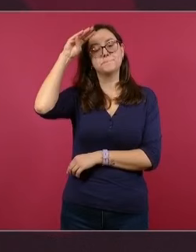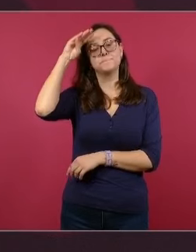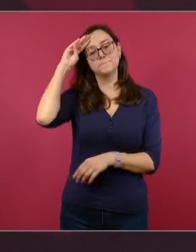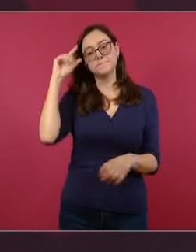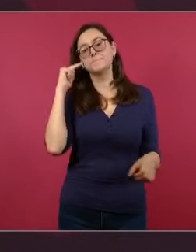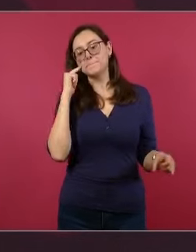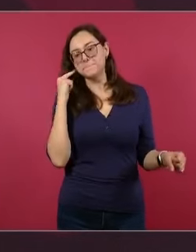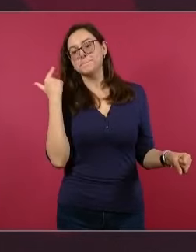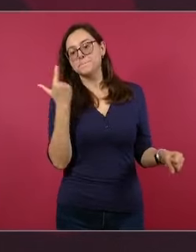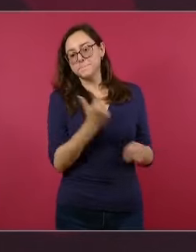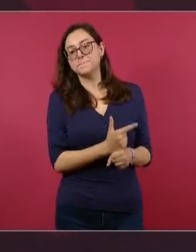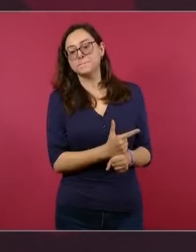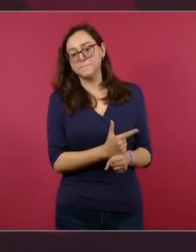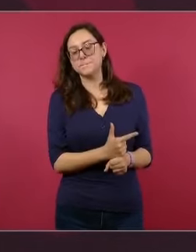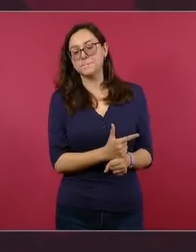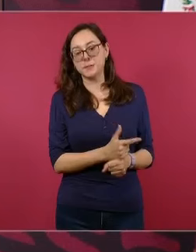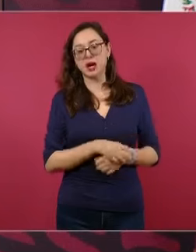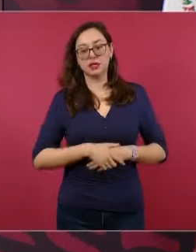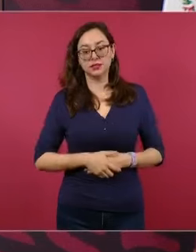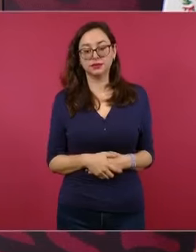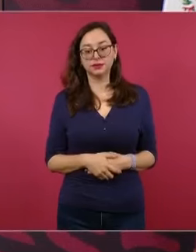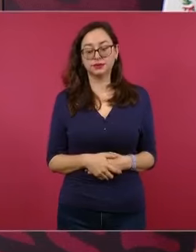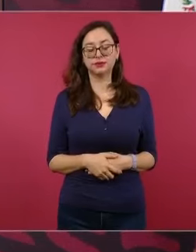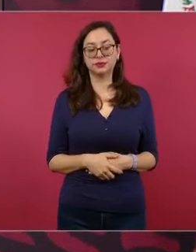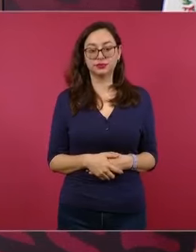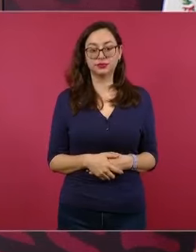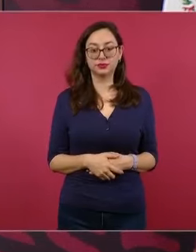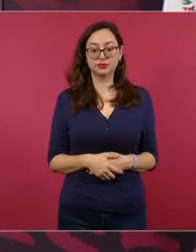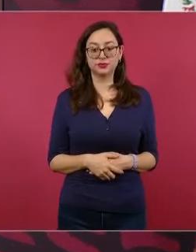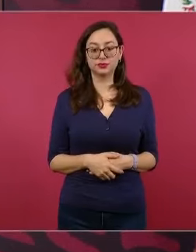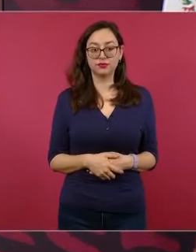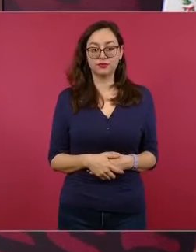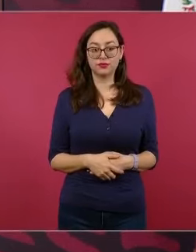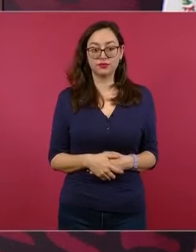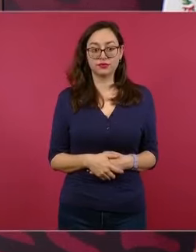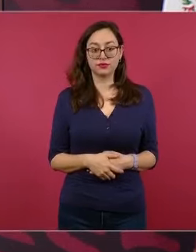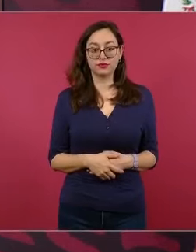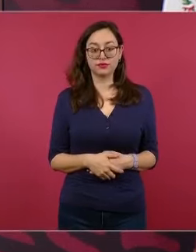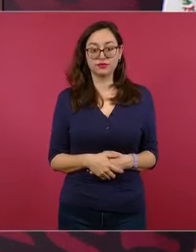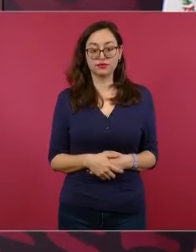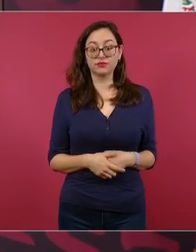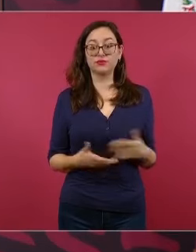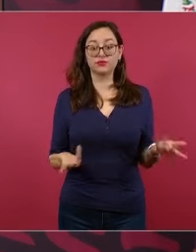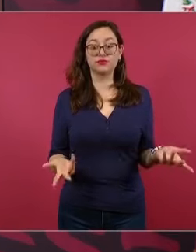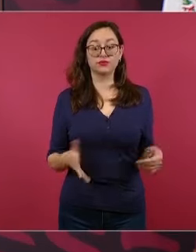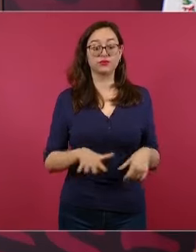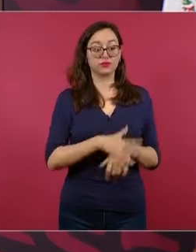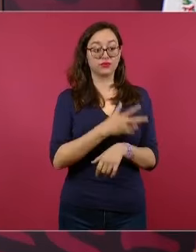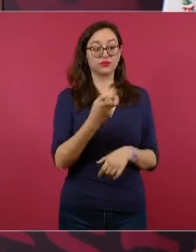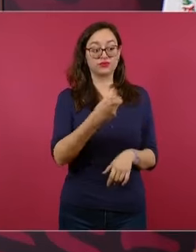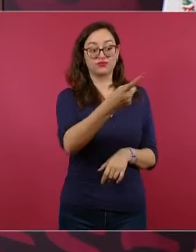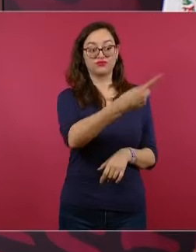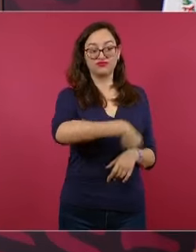piensan si ese es todo el coraje con nosotros